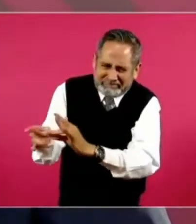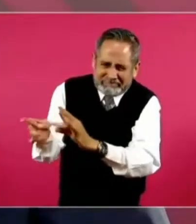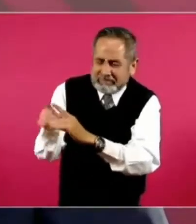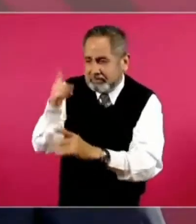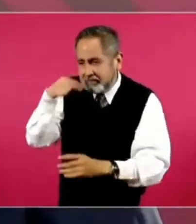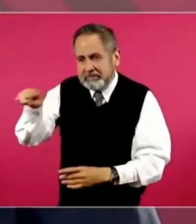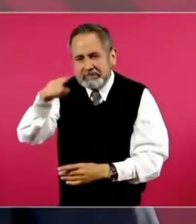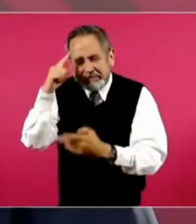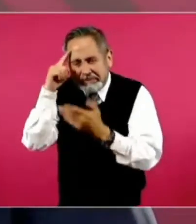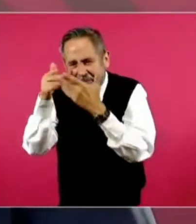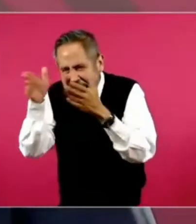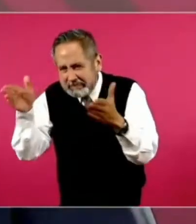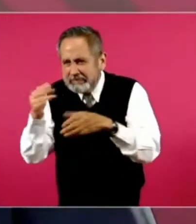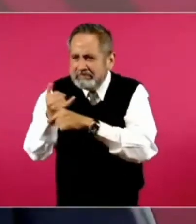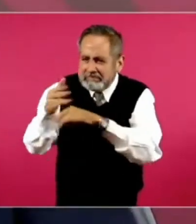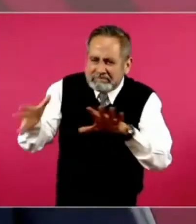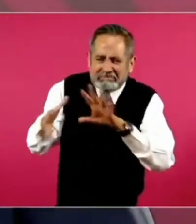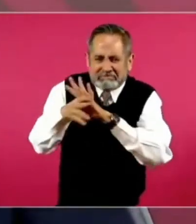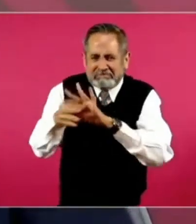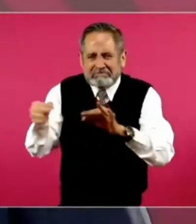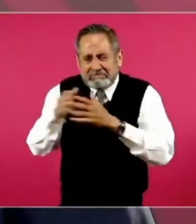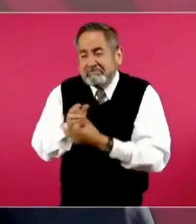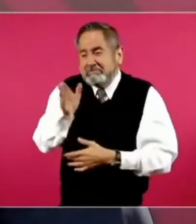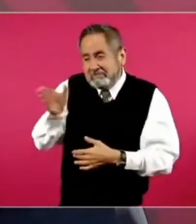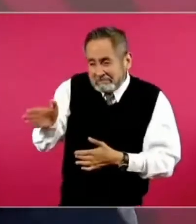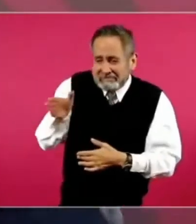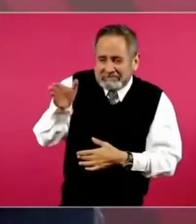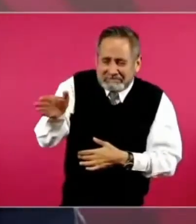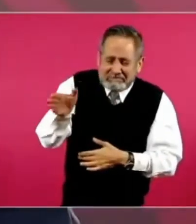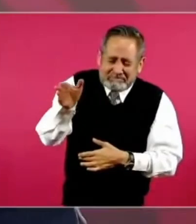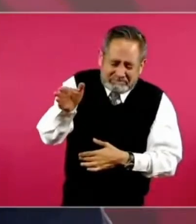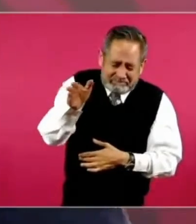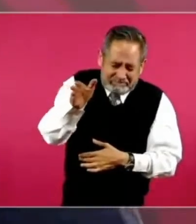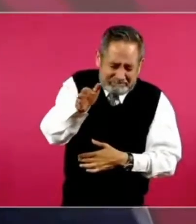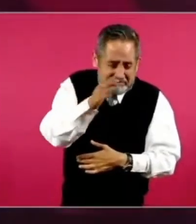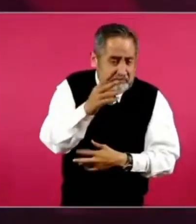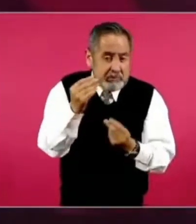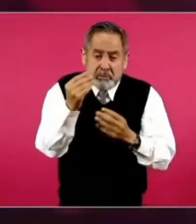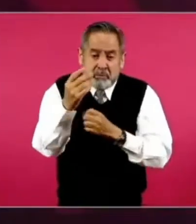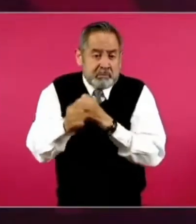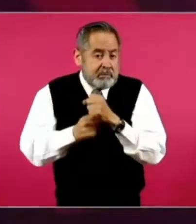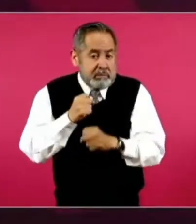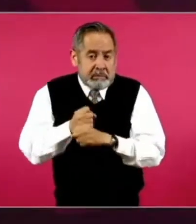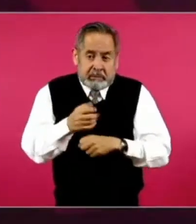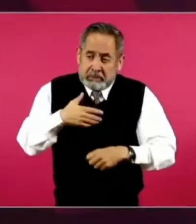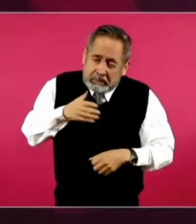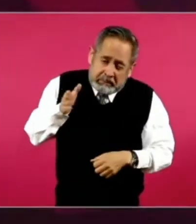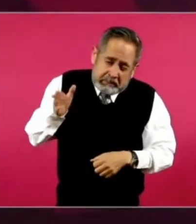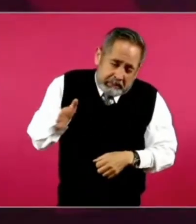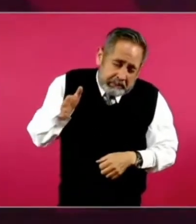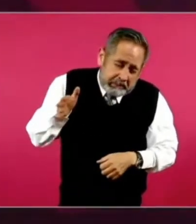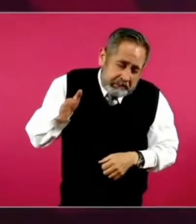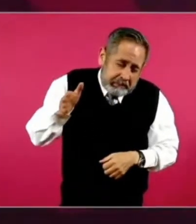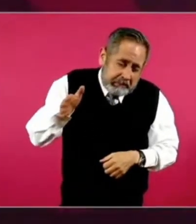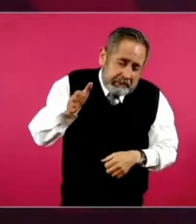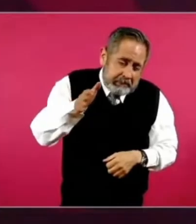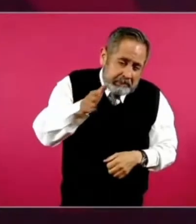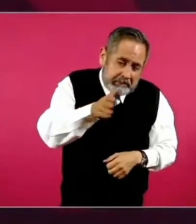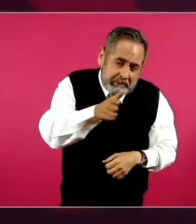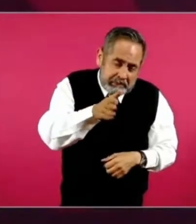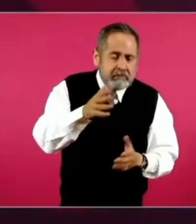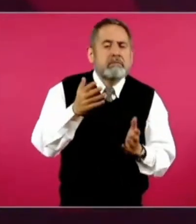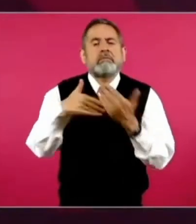de información, y eso se hizo durante años, y por eso se logró